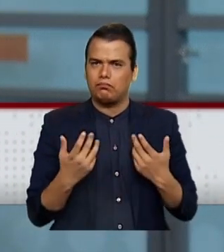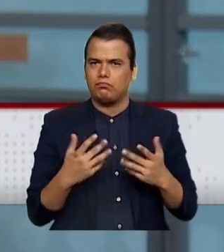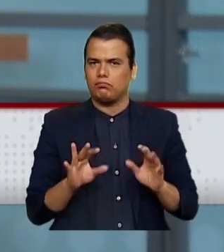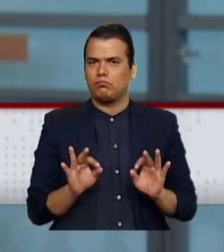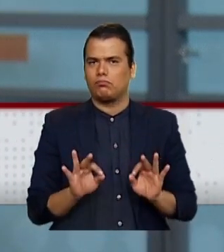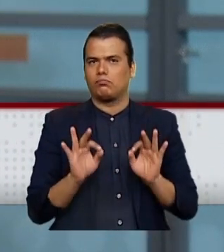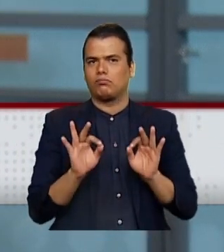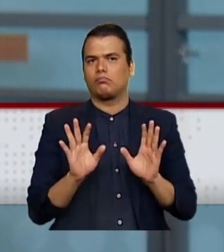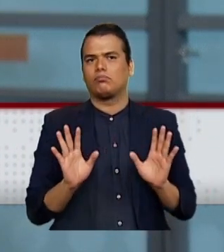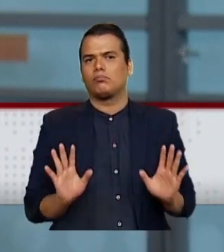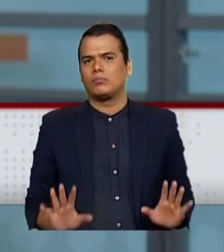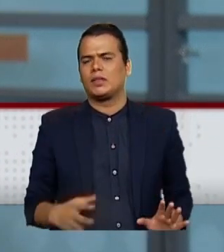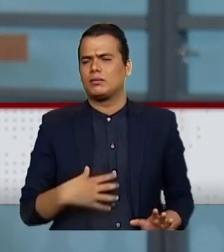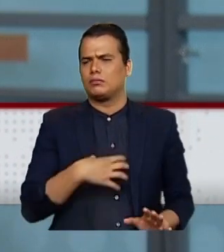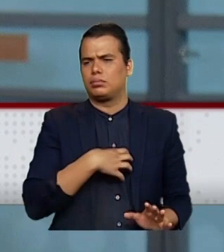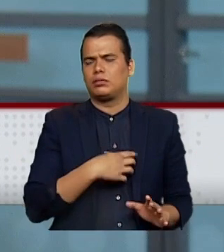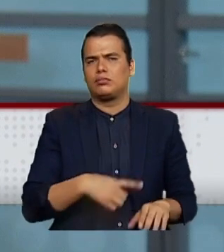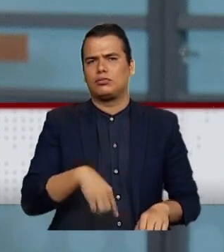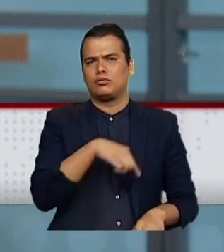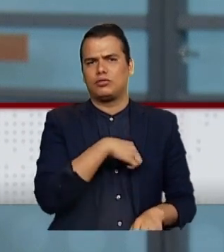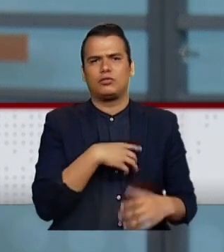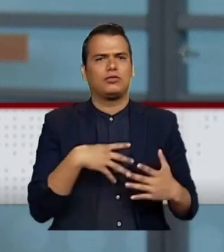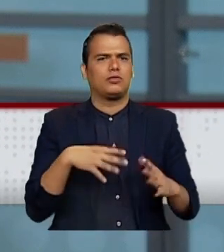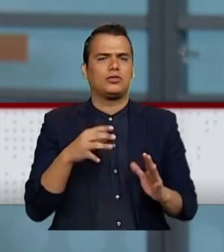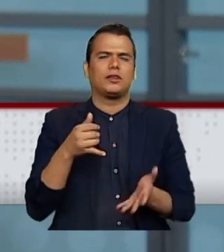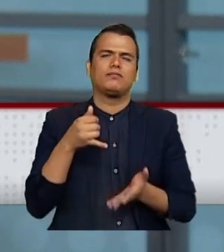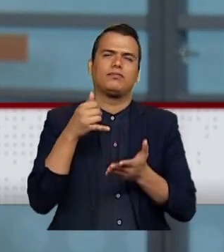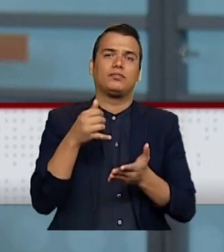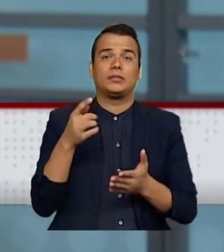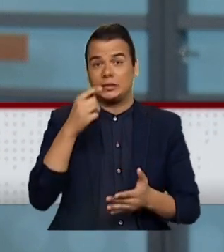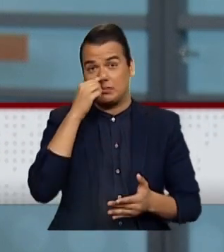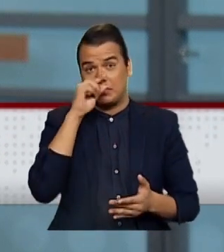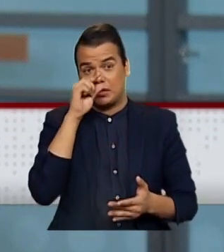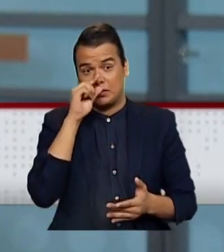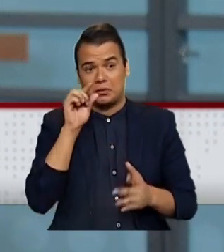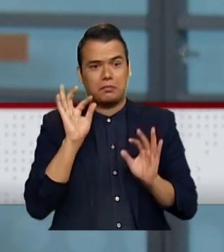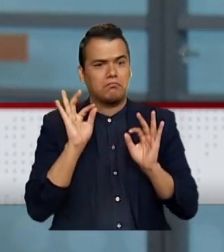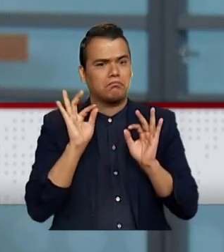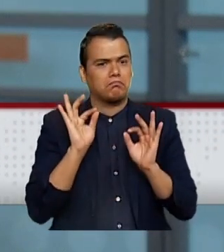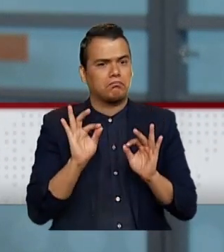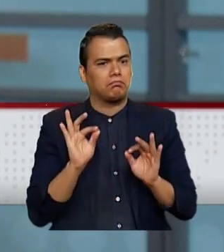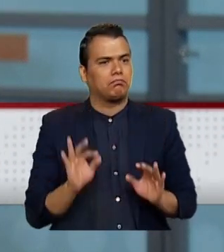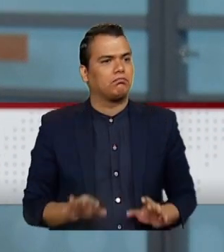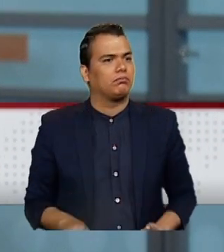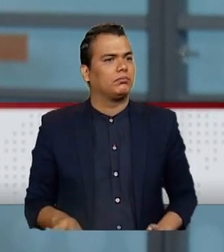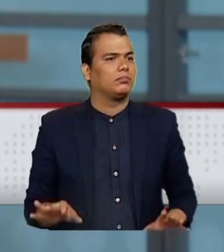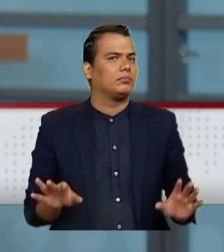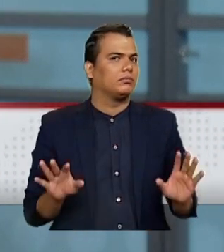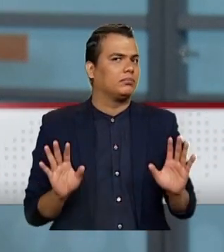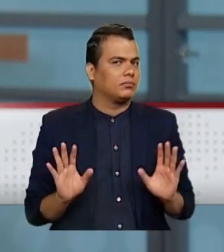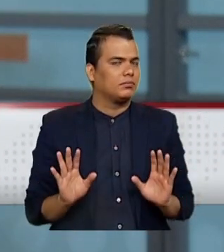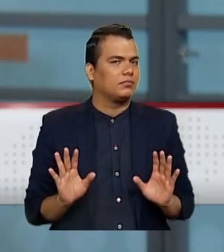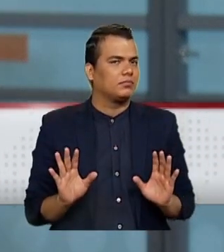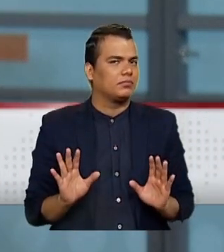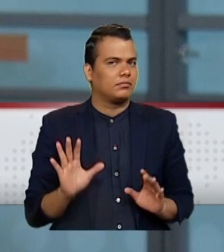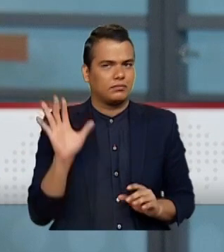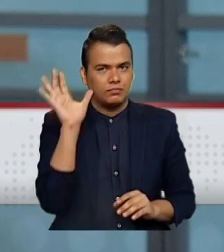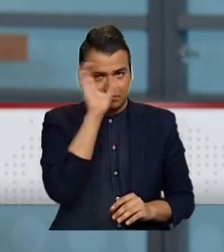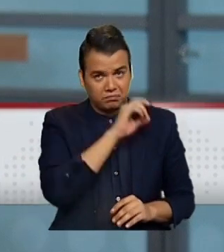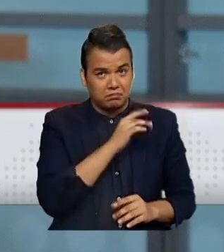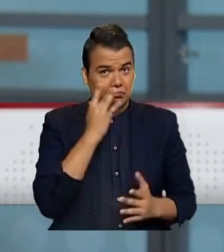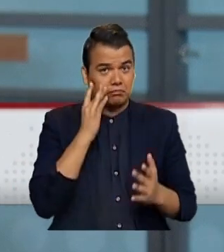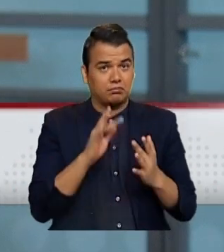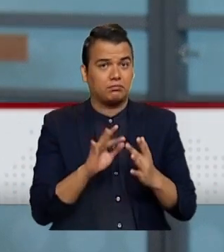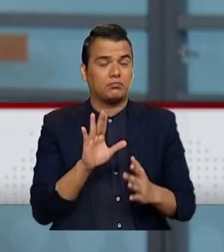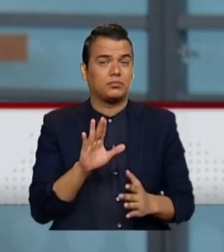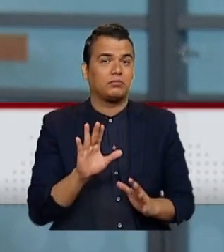hacer en la Liga, ya son campeones, levantaron un título más. Messi está jugando muy bien, muy bien Messi. Entonces, por esos argumentos, creo que